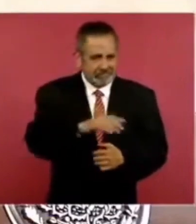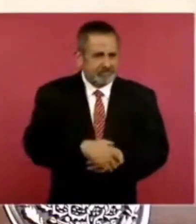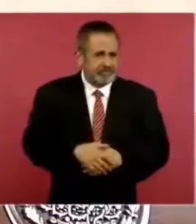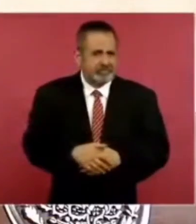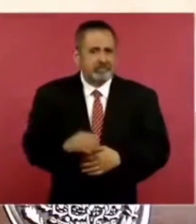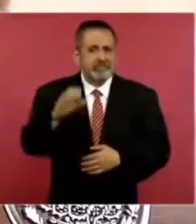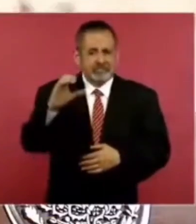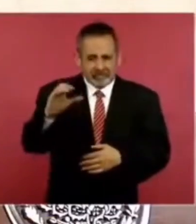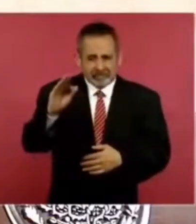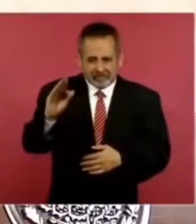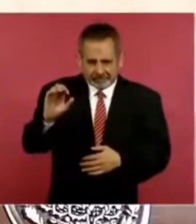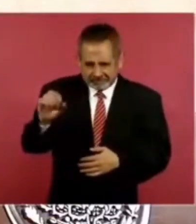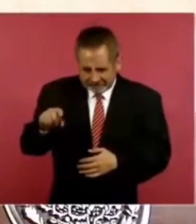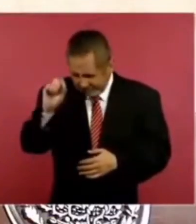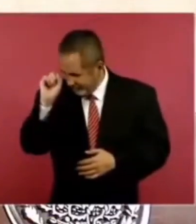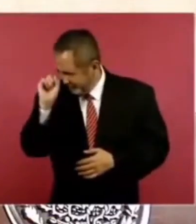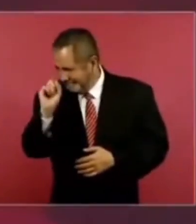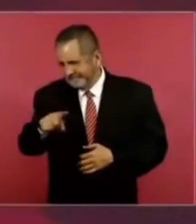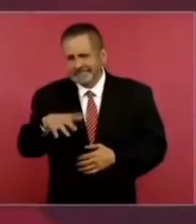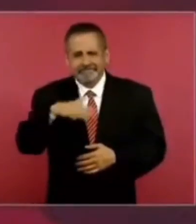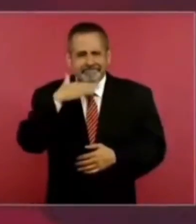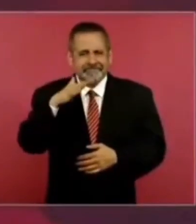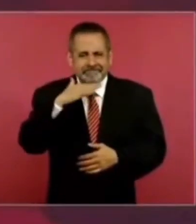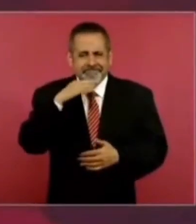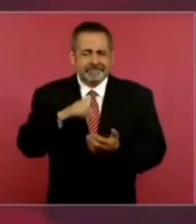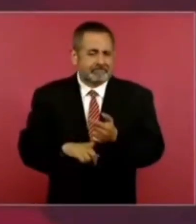Comisión Federal de Electricidad,